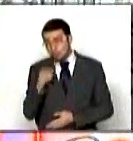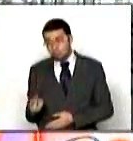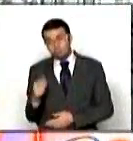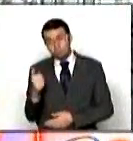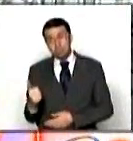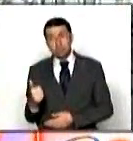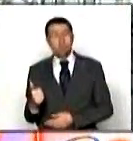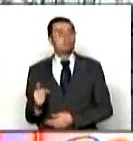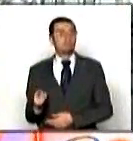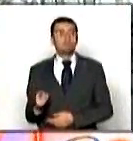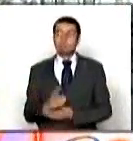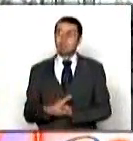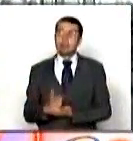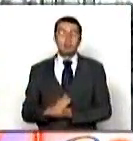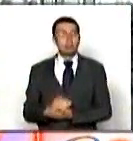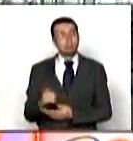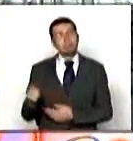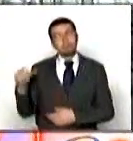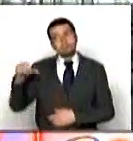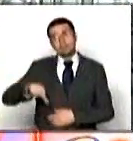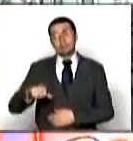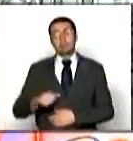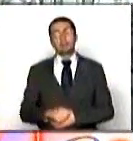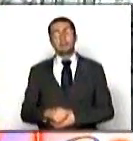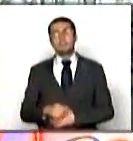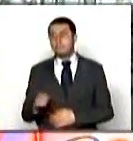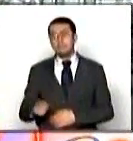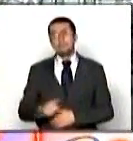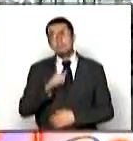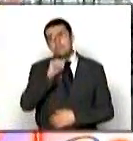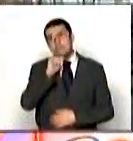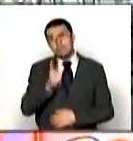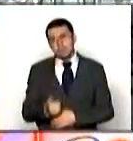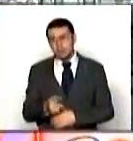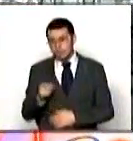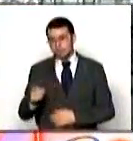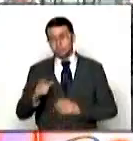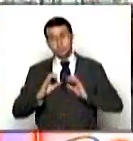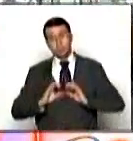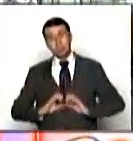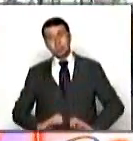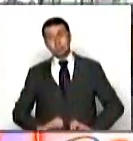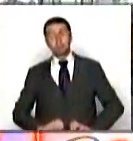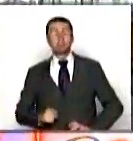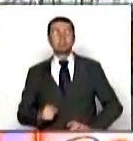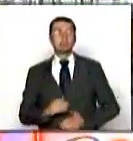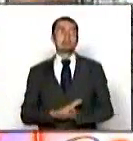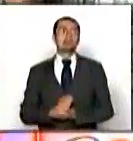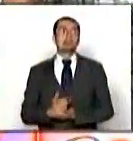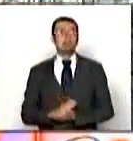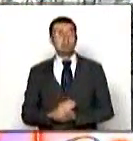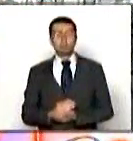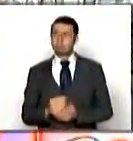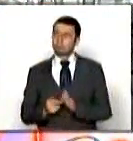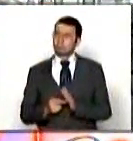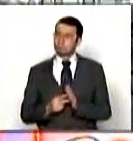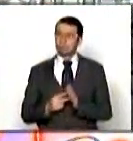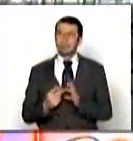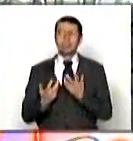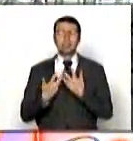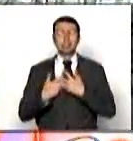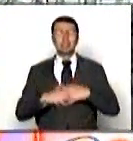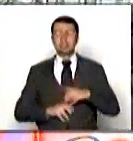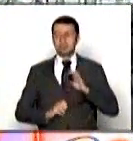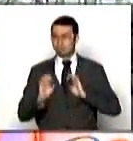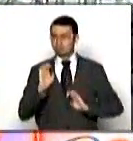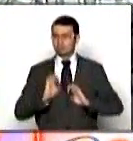a los niños muy mal, y eso recae definitivamente sobre el sistema inmunológico. Pero empecemos por el derecho. ¿Qué es el sistema inmunológico, doctor